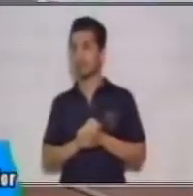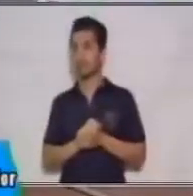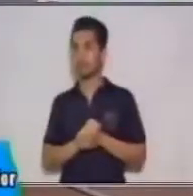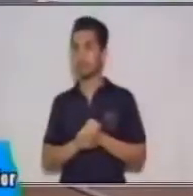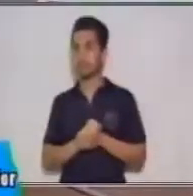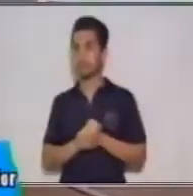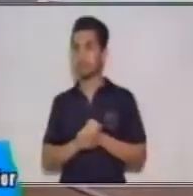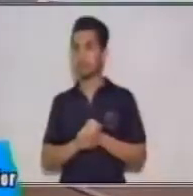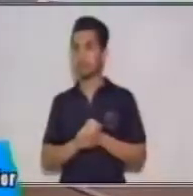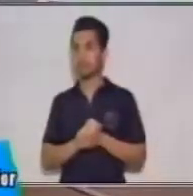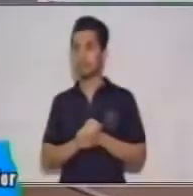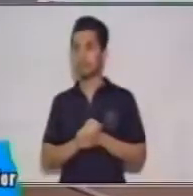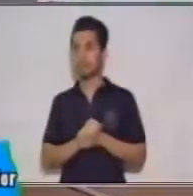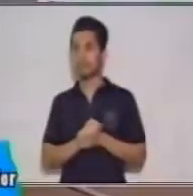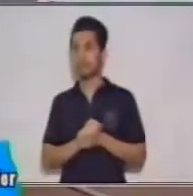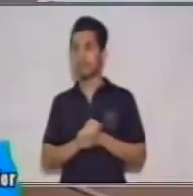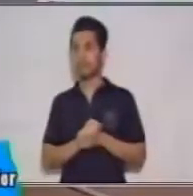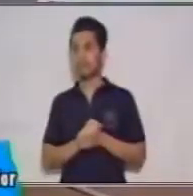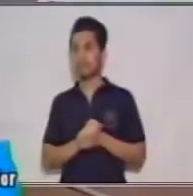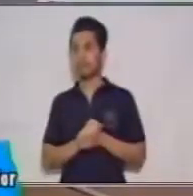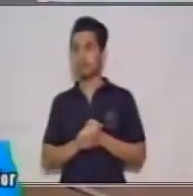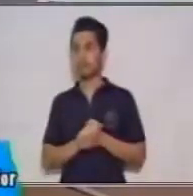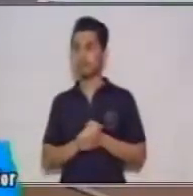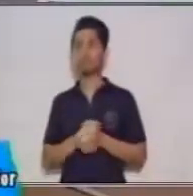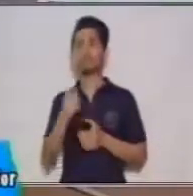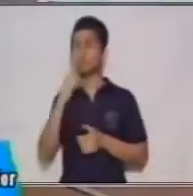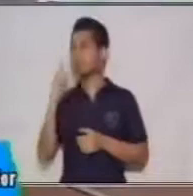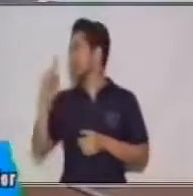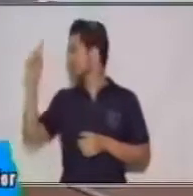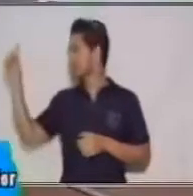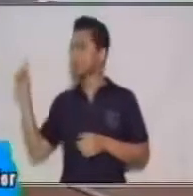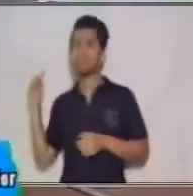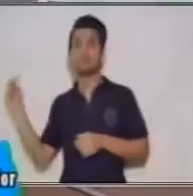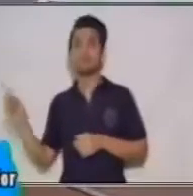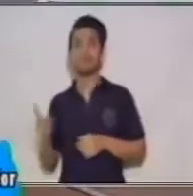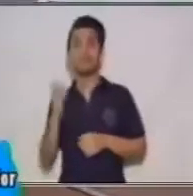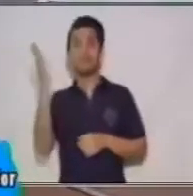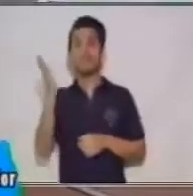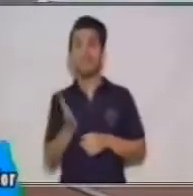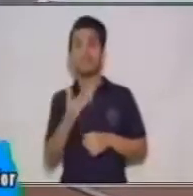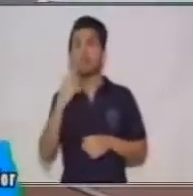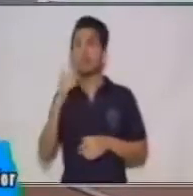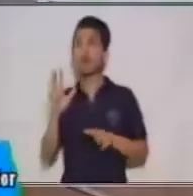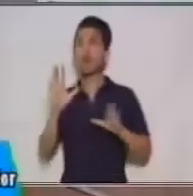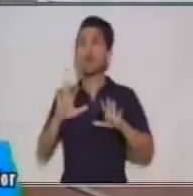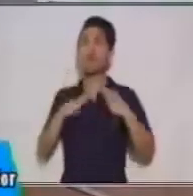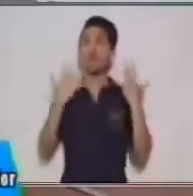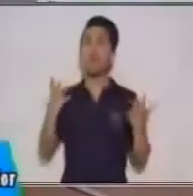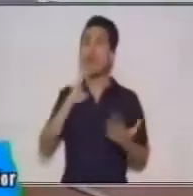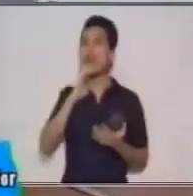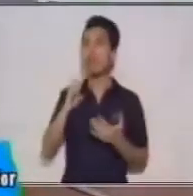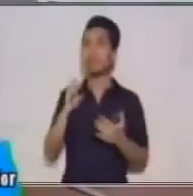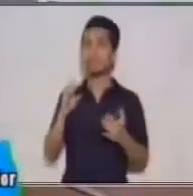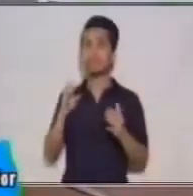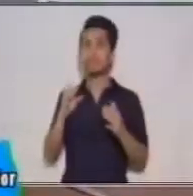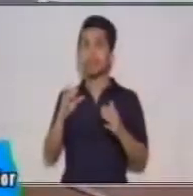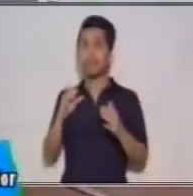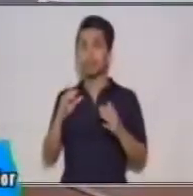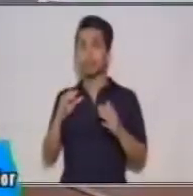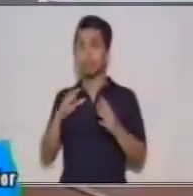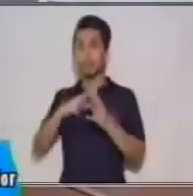ejemplos. ¿Qué fracción de estas tres es más grande? ¿Un